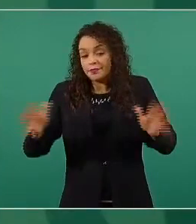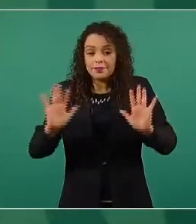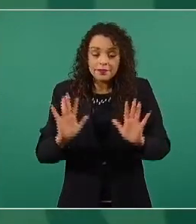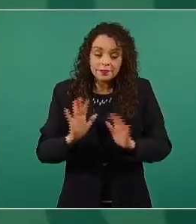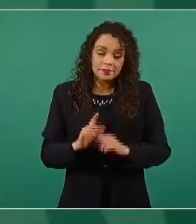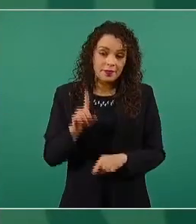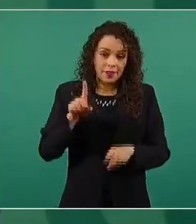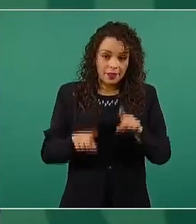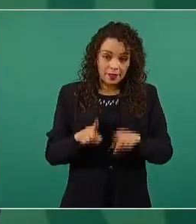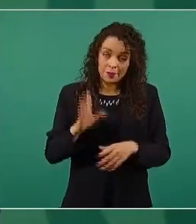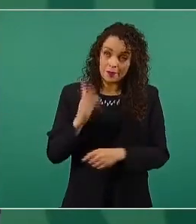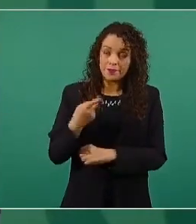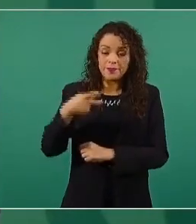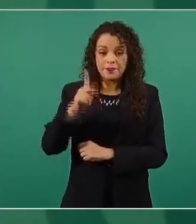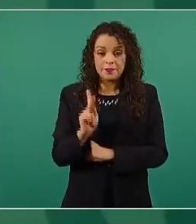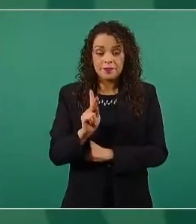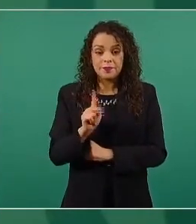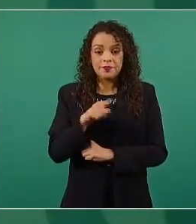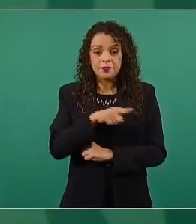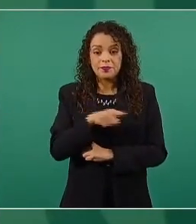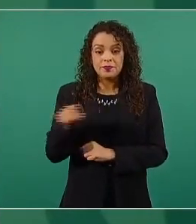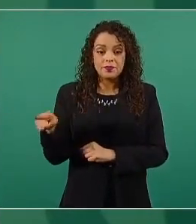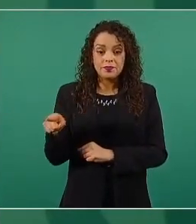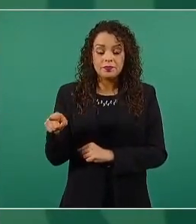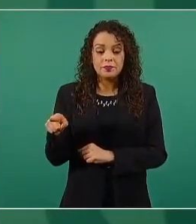que se están